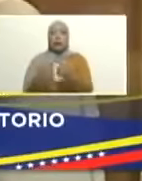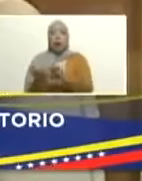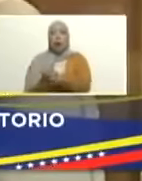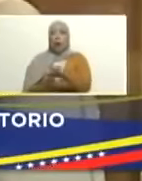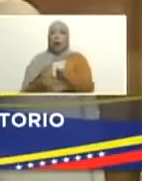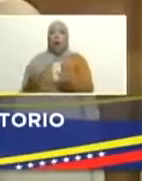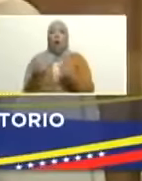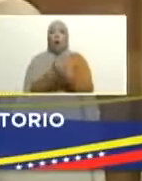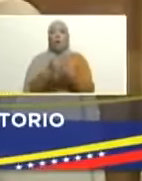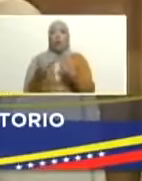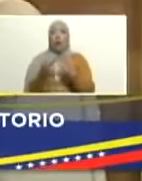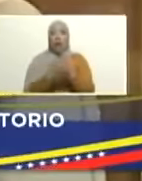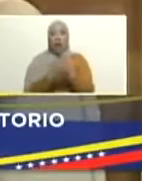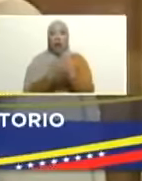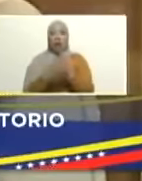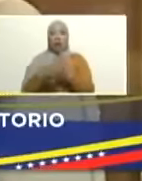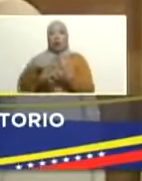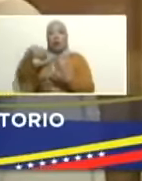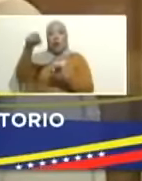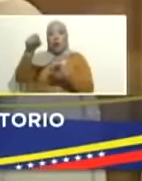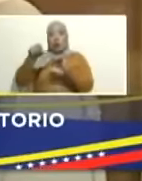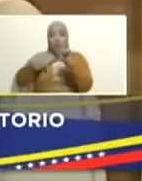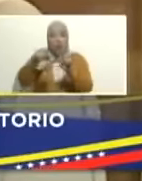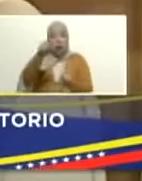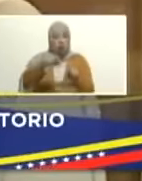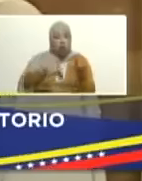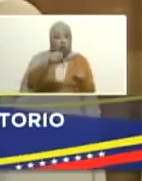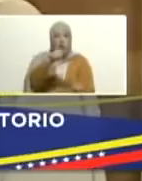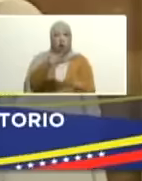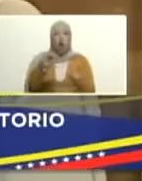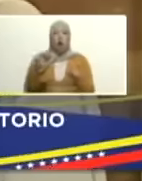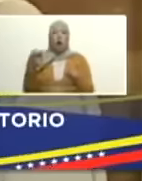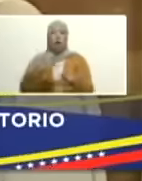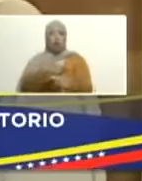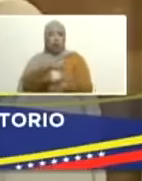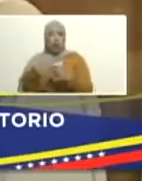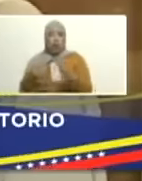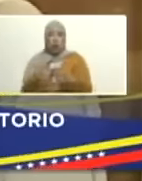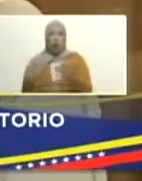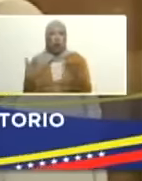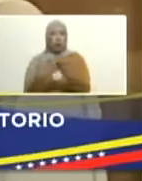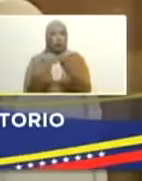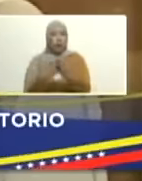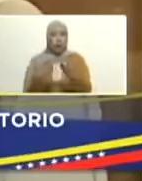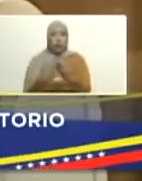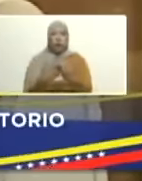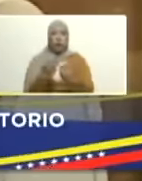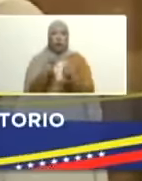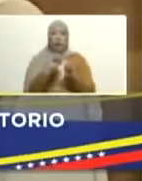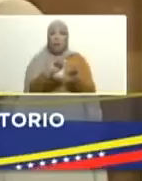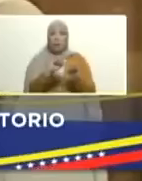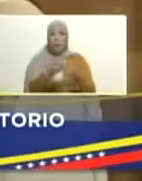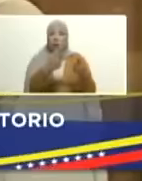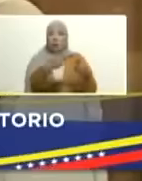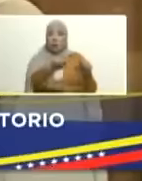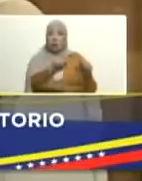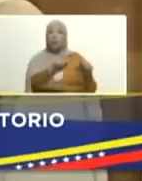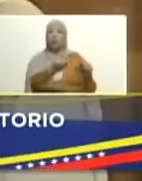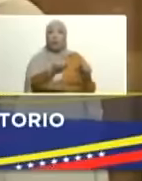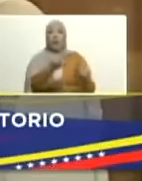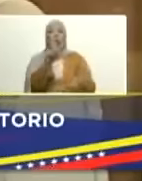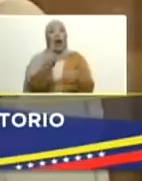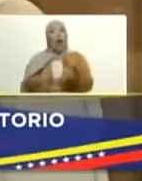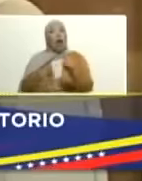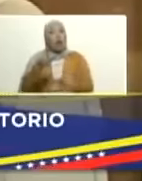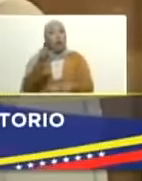de Estado, a invasiones y violación de nuestro sagrado territorio, quienes pidieron sanciones, y hay algunos que todavía lo siguen